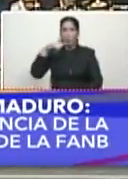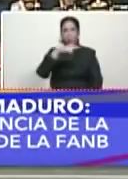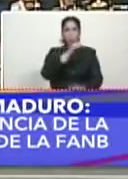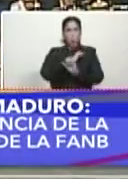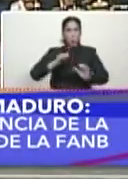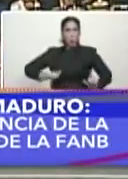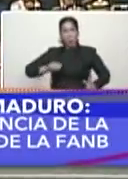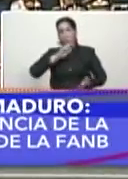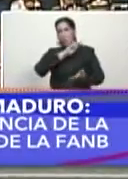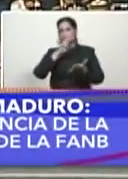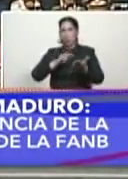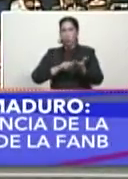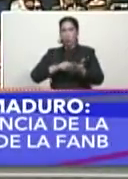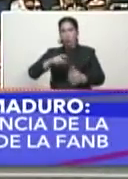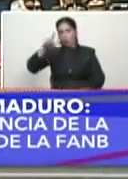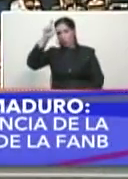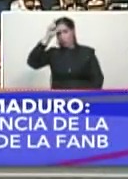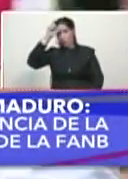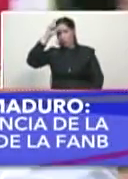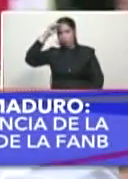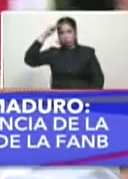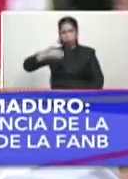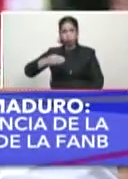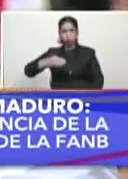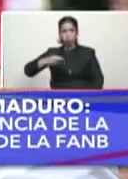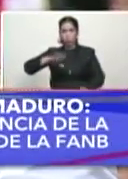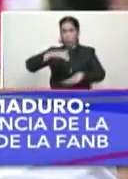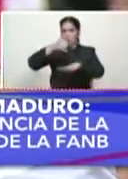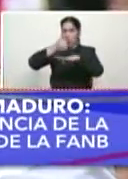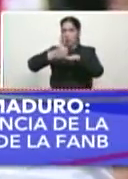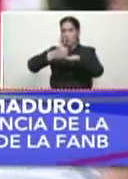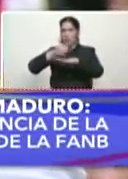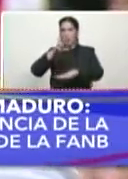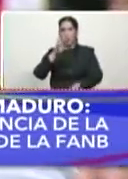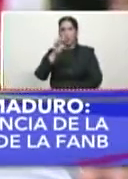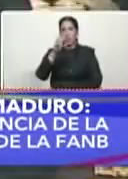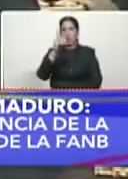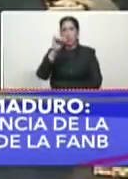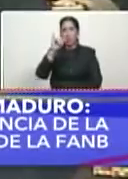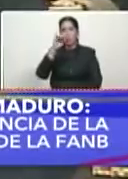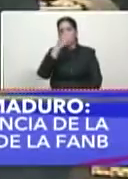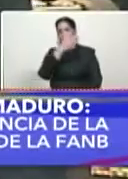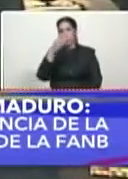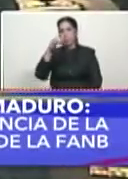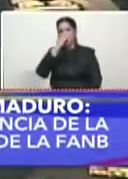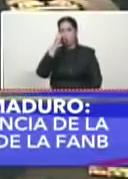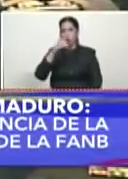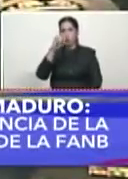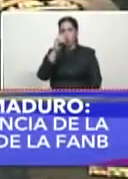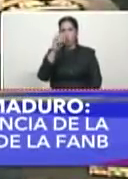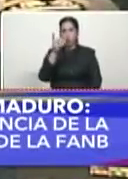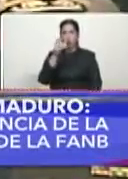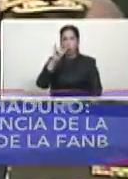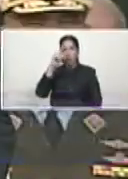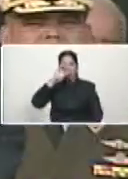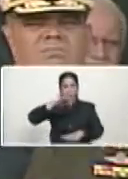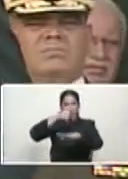Nacional y la Milicia Nacional Bolivariana, jefes de REDI, jefes de SODI, jefes de JADI, jefes